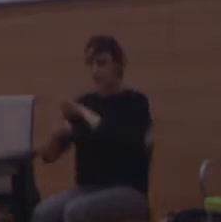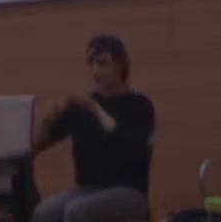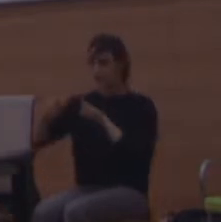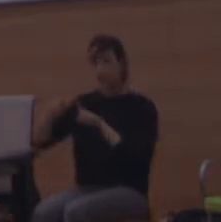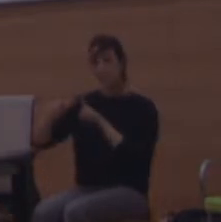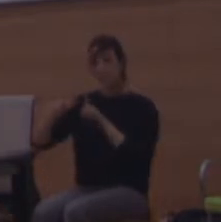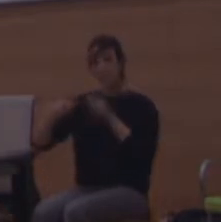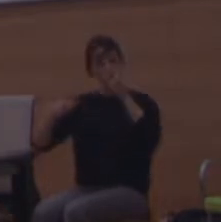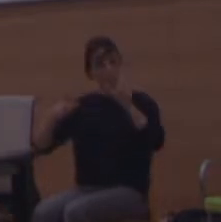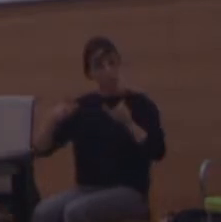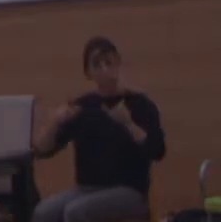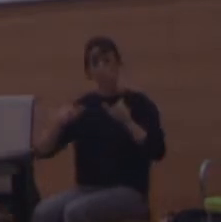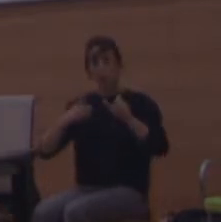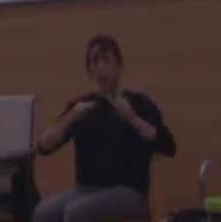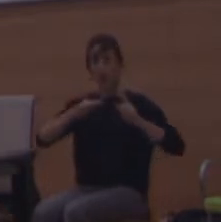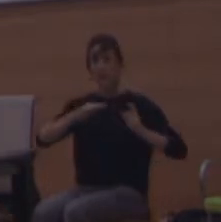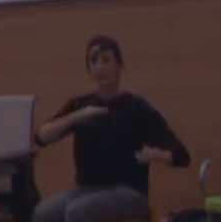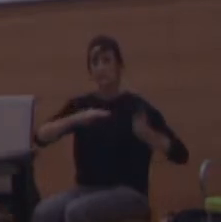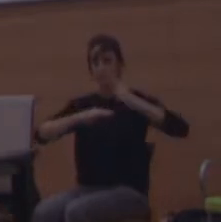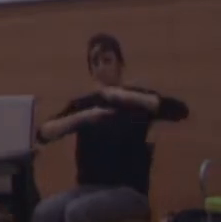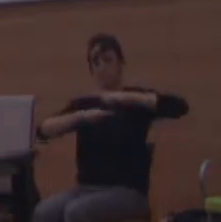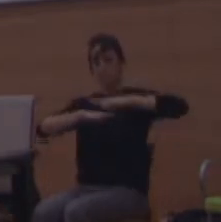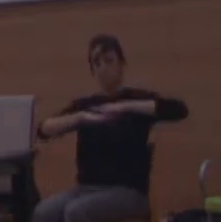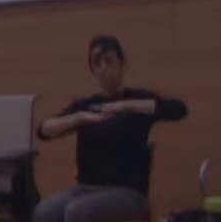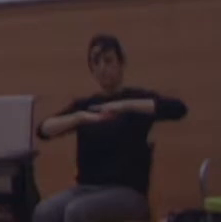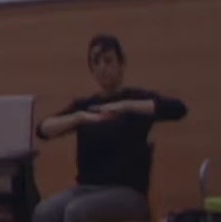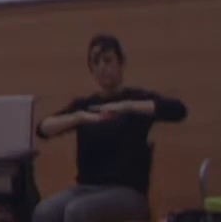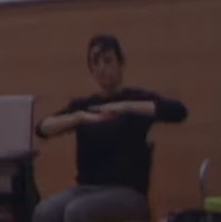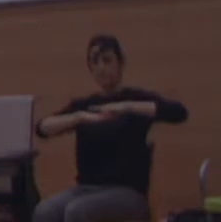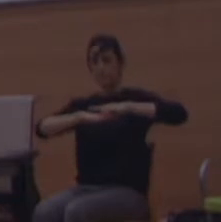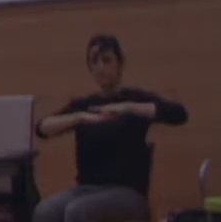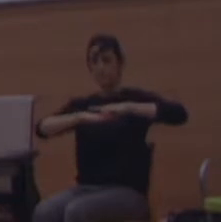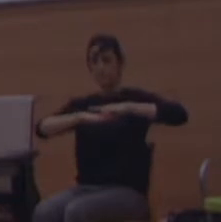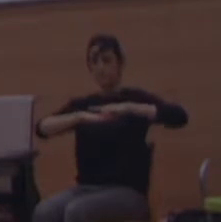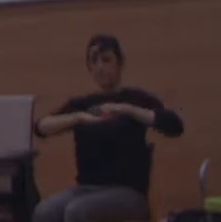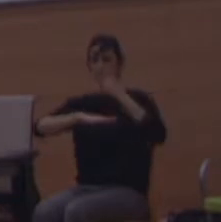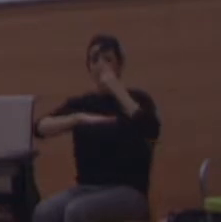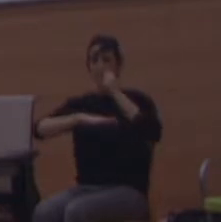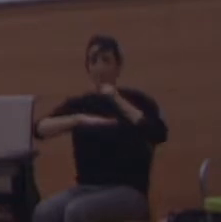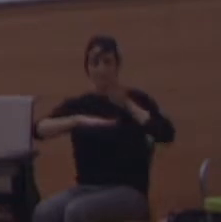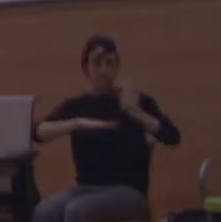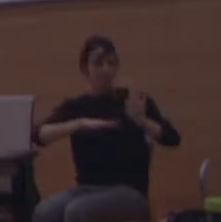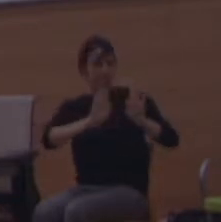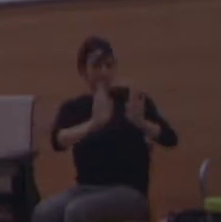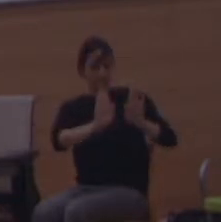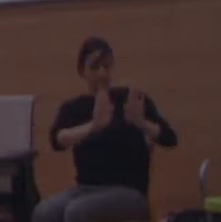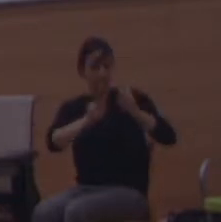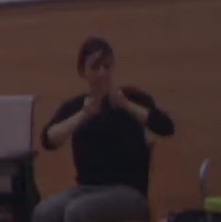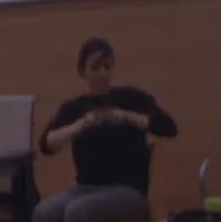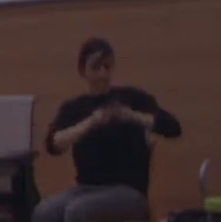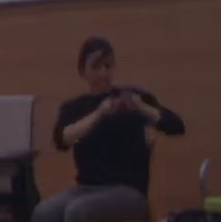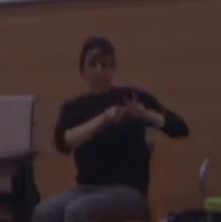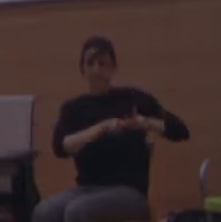al paciente, lo tumbamos en la camilla, es la inspección de esos pies. Y por último,